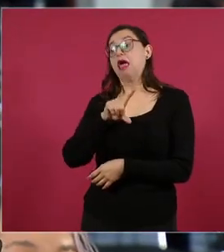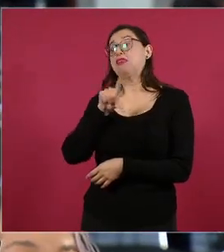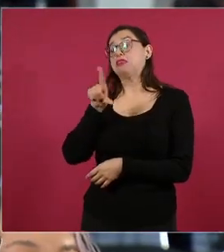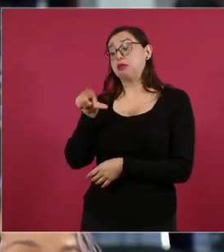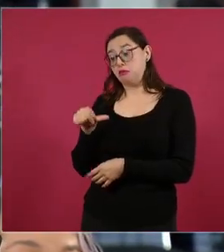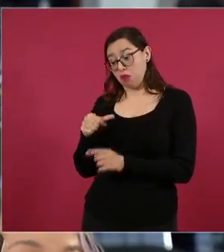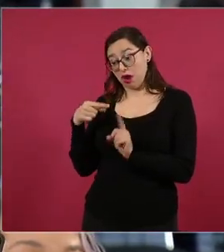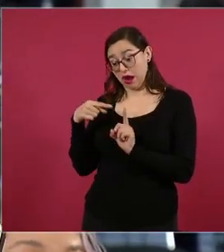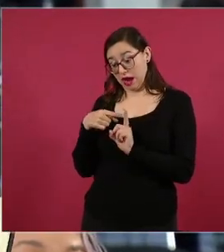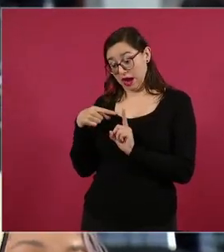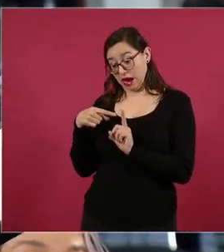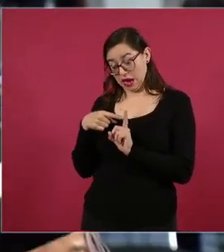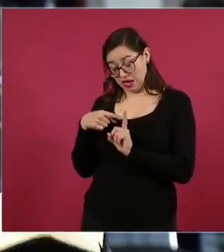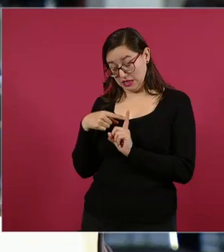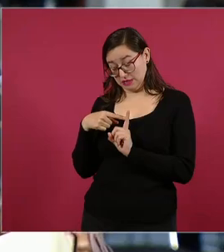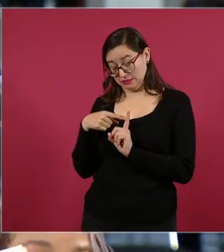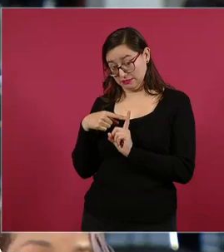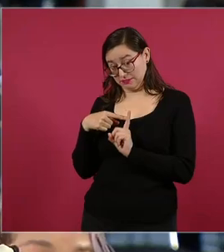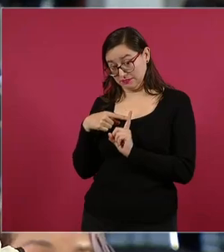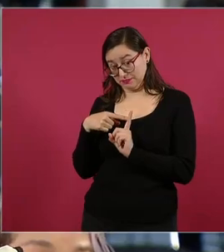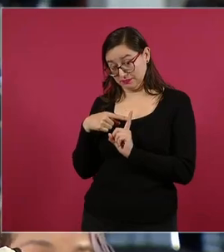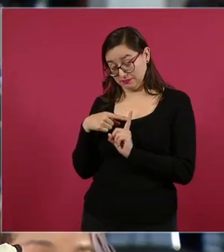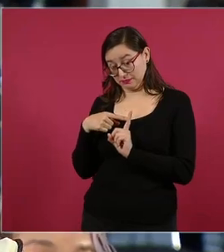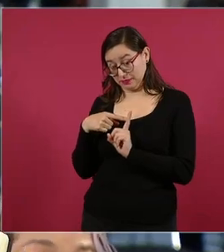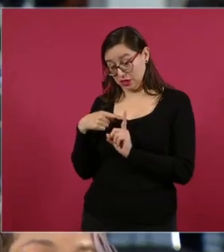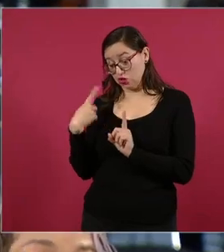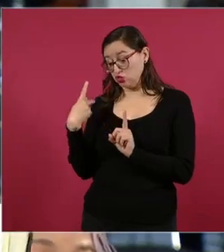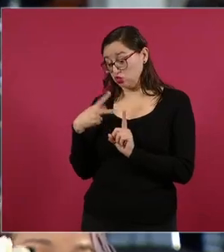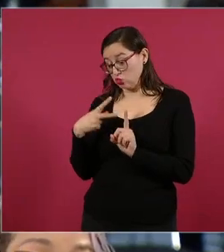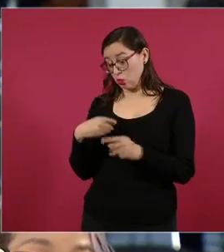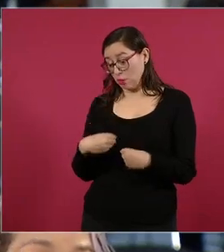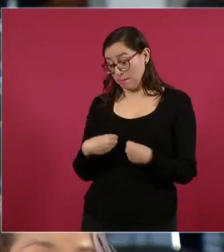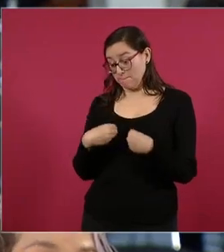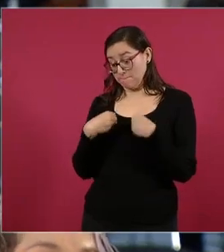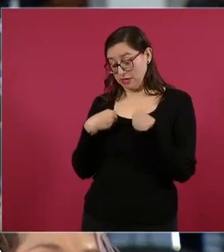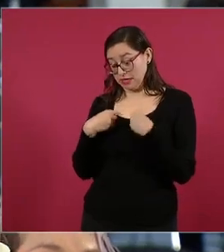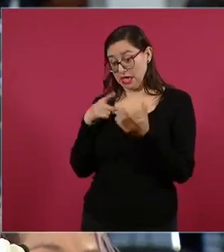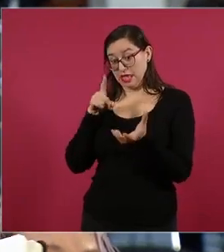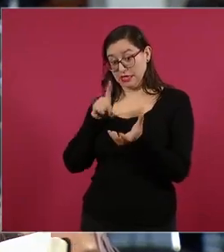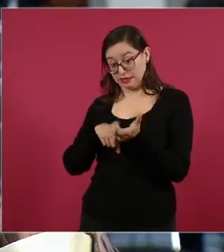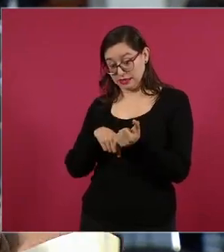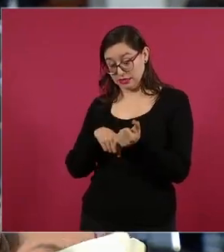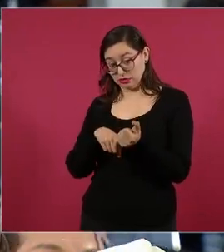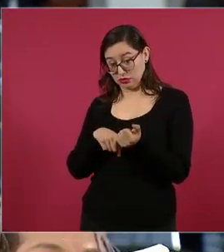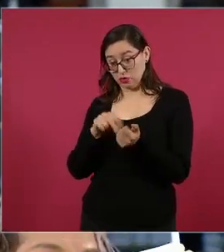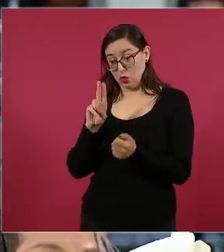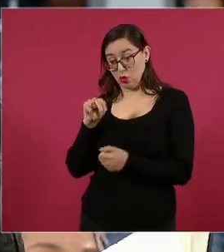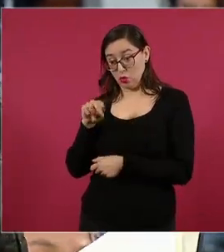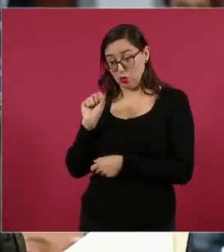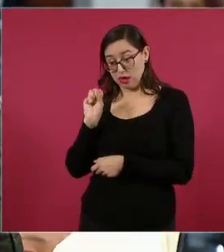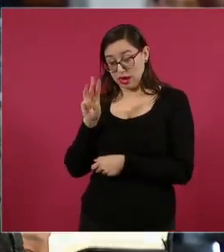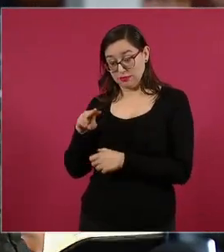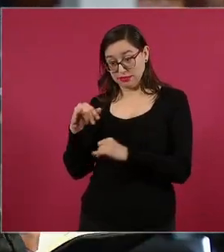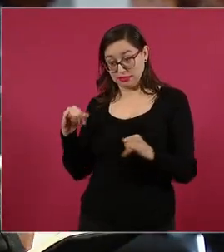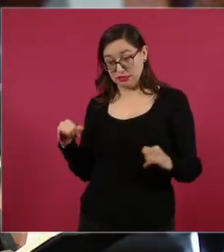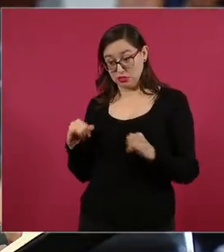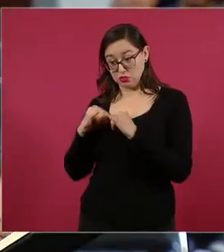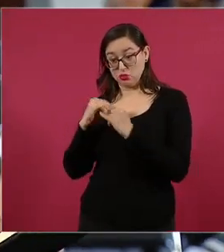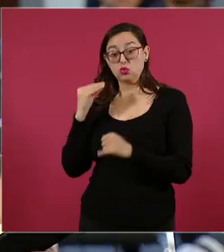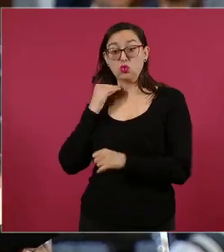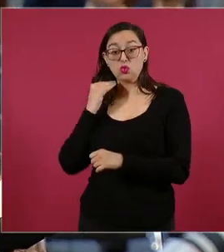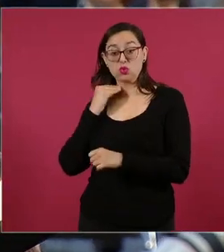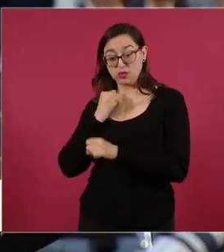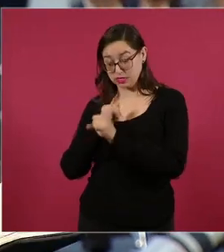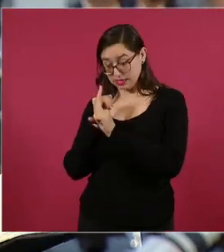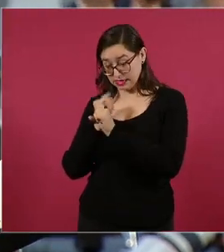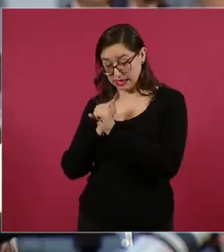literalmente gran parte de su vida dentro del Instituto de Investigaciones Jurídicas de la UNAM, a donde también